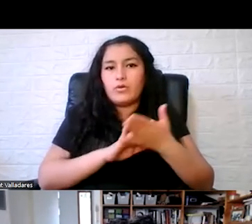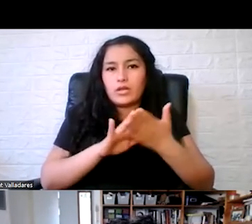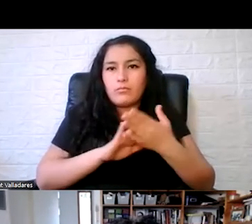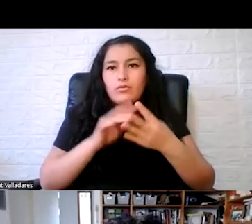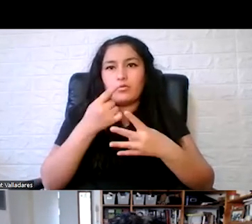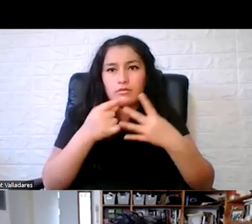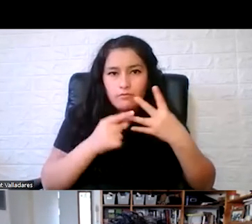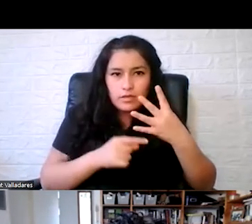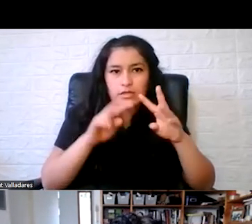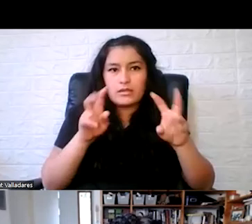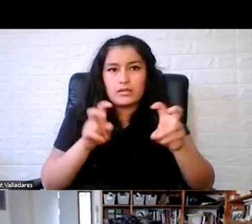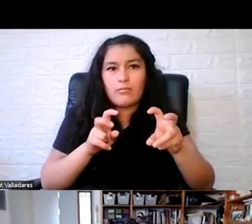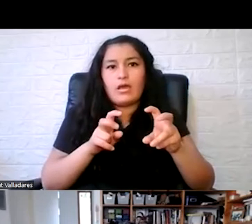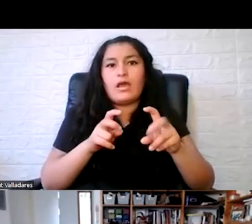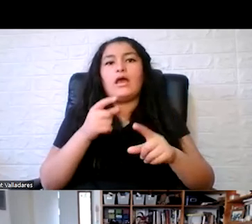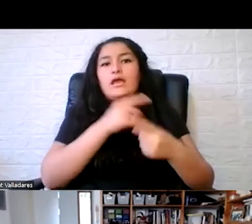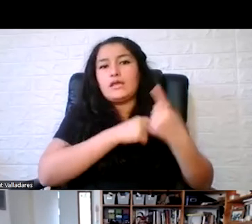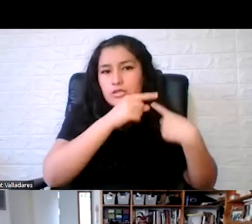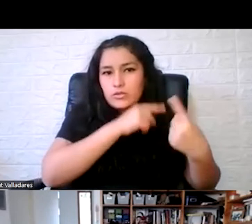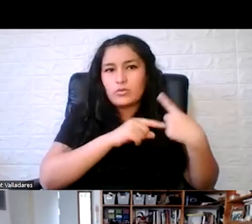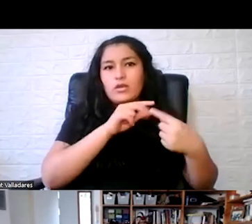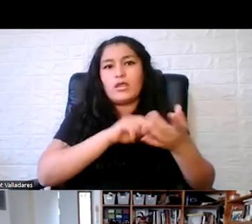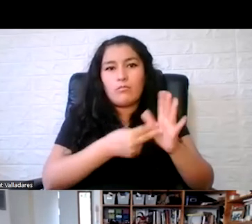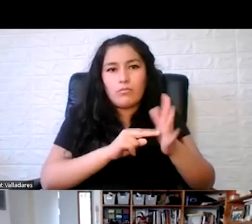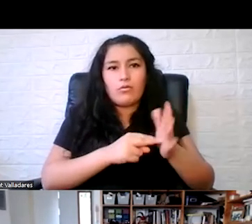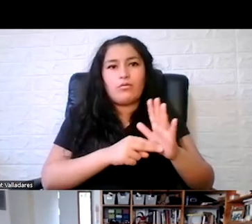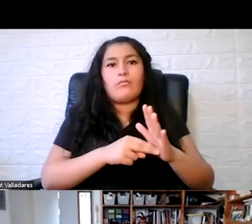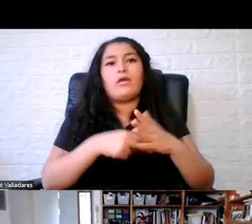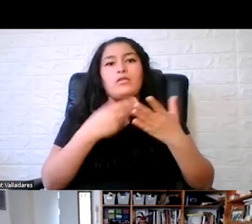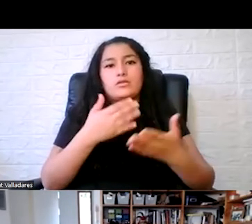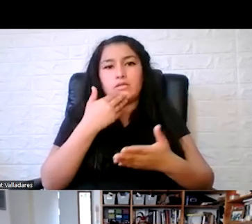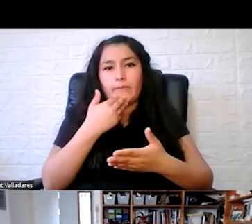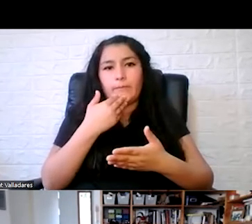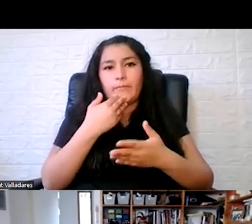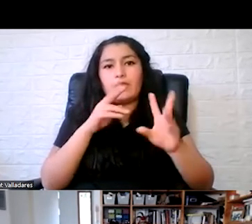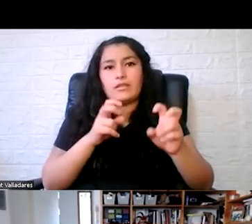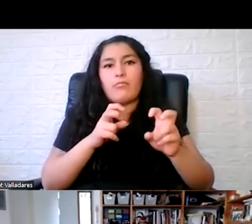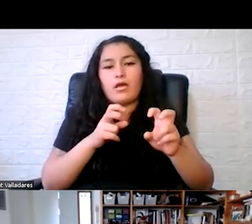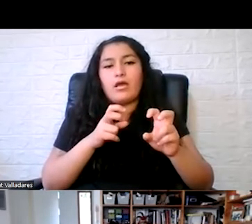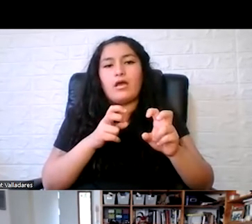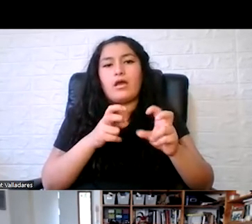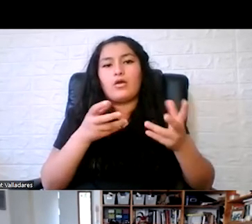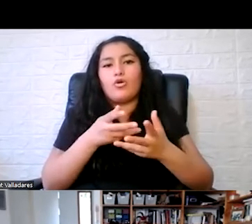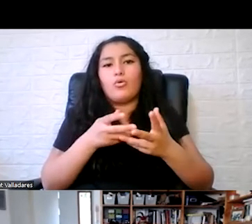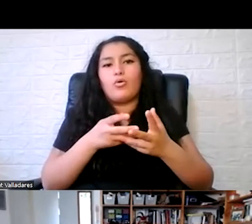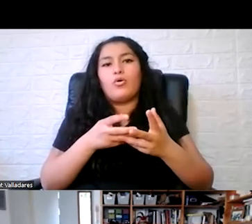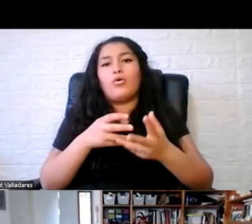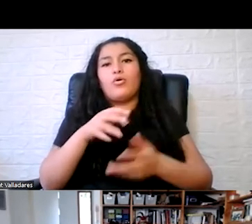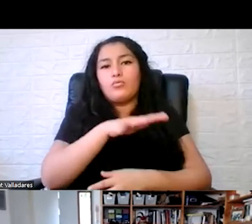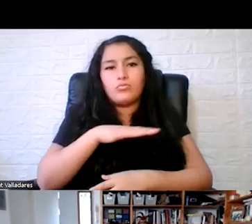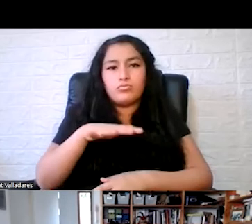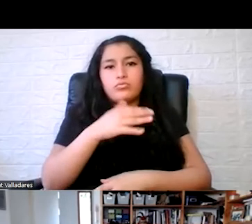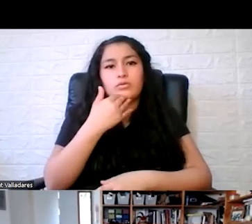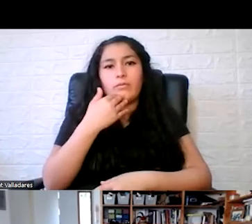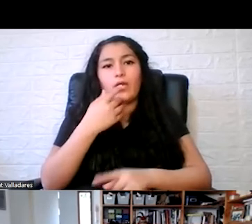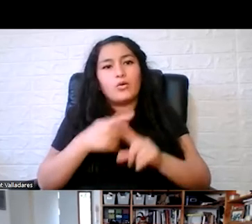de larga historia de conflictos, y por lo tanto se acumulan también estas formas de intimidación, se recrudecen. Hay otros en